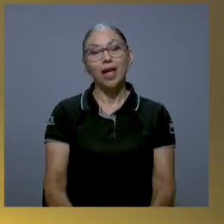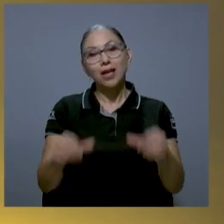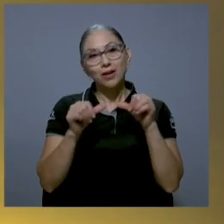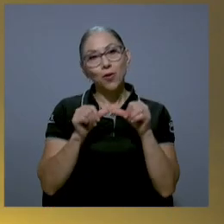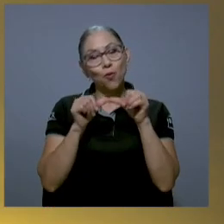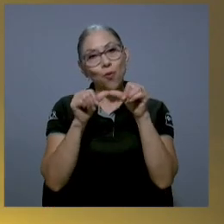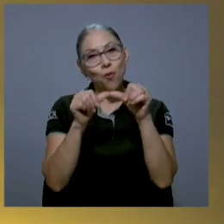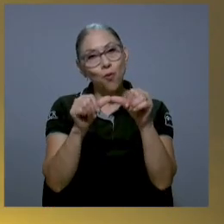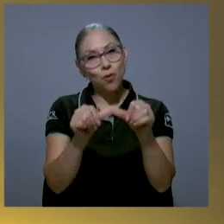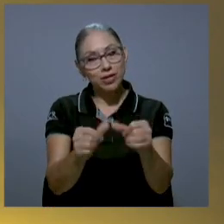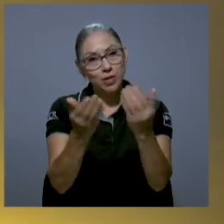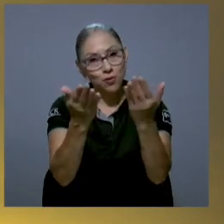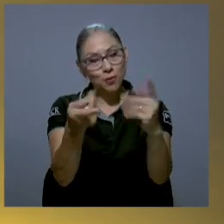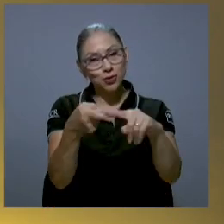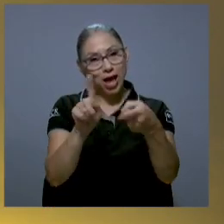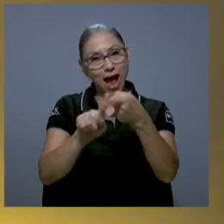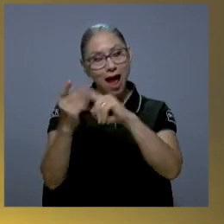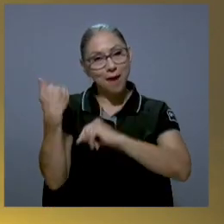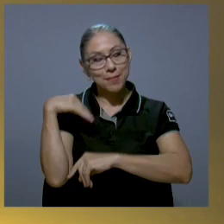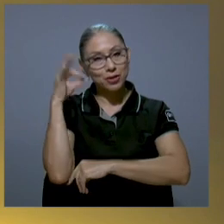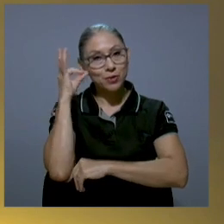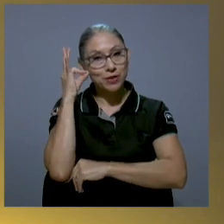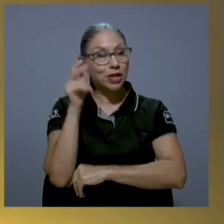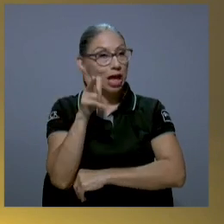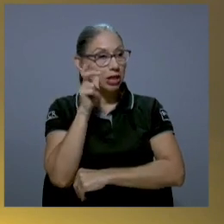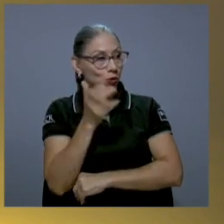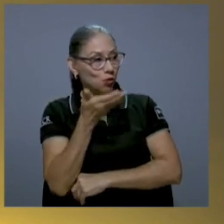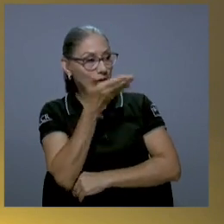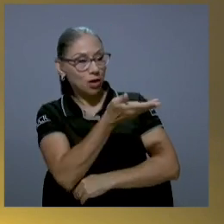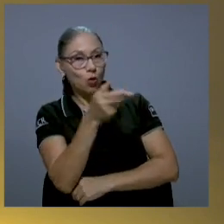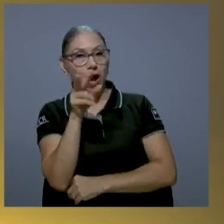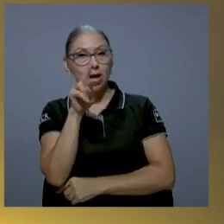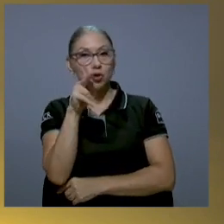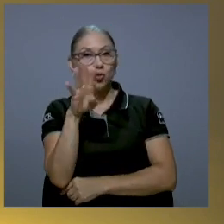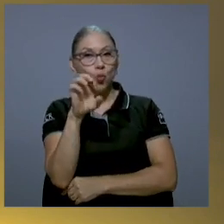Continuamos, amigas y amigos, escuchando a don Rubén Hernández,